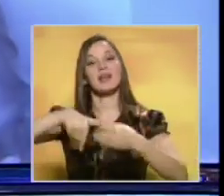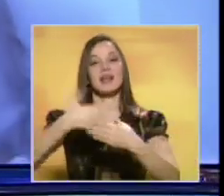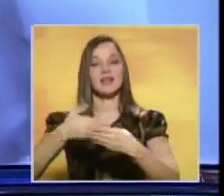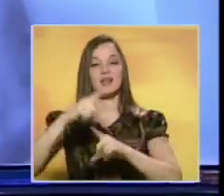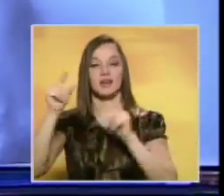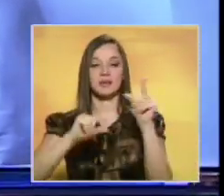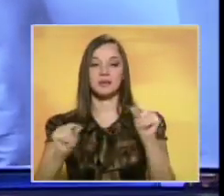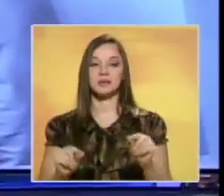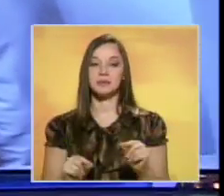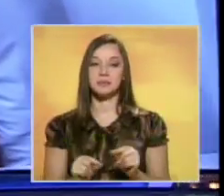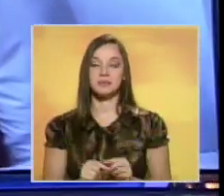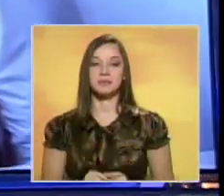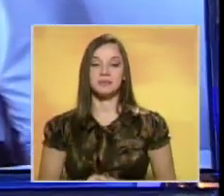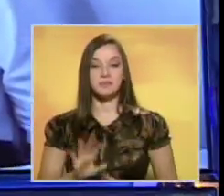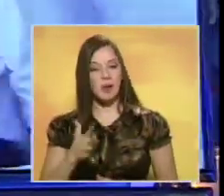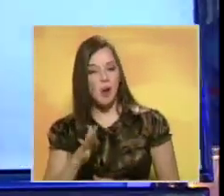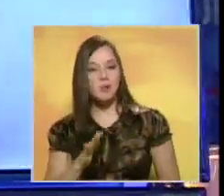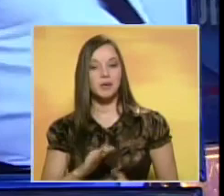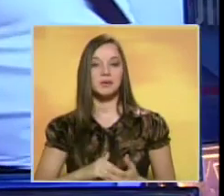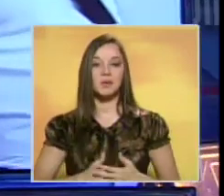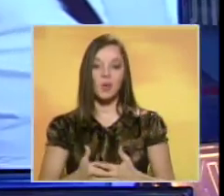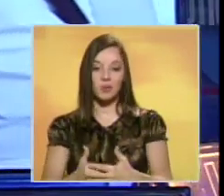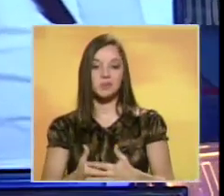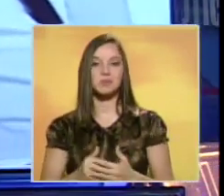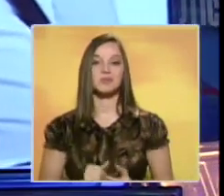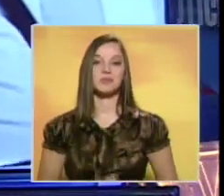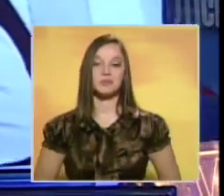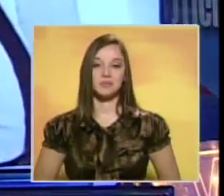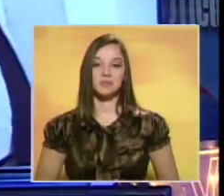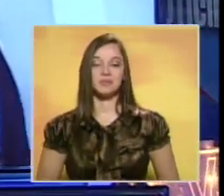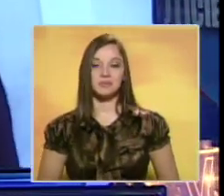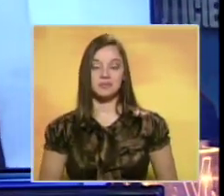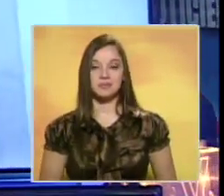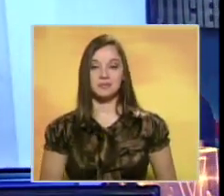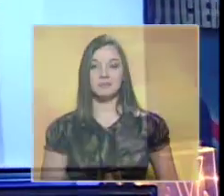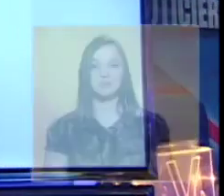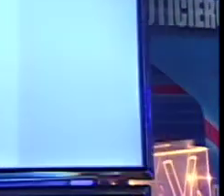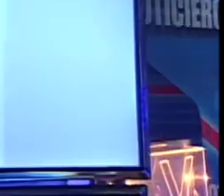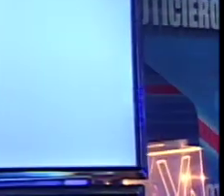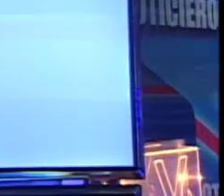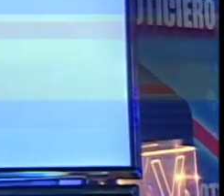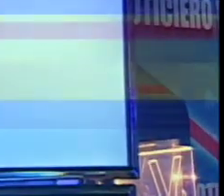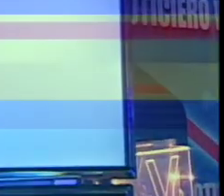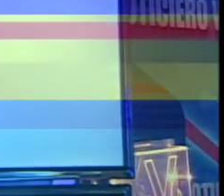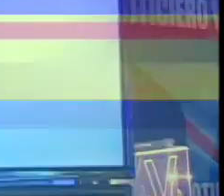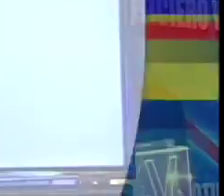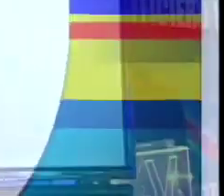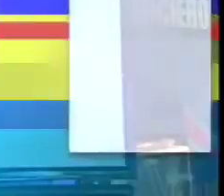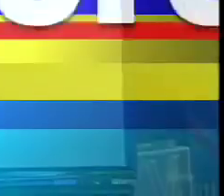Guzmán. No lo veo tan gordito, no, mentira, sí se le nota la barriguita.